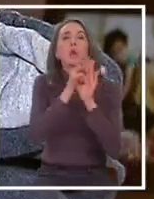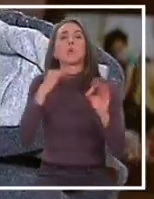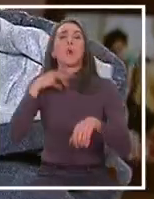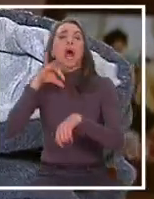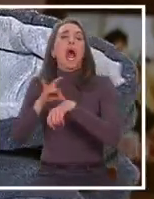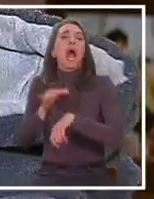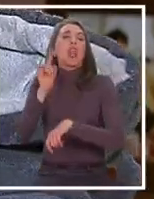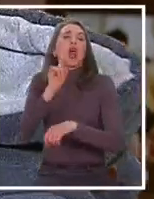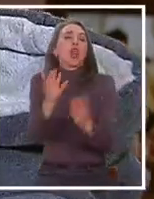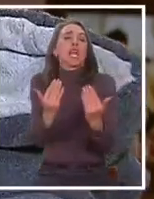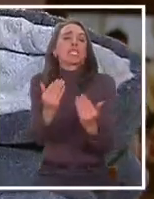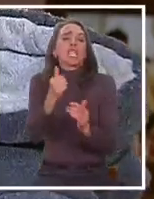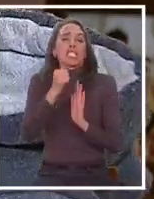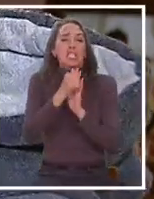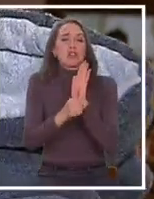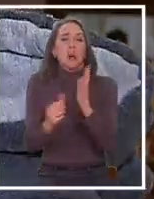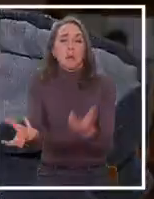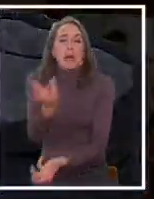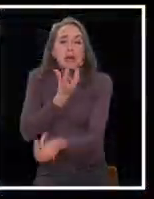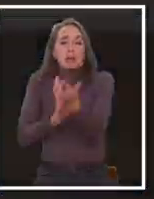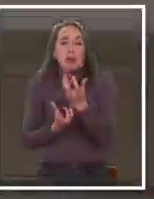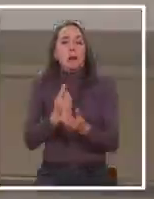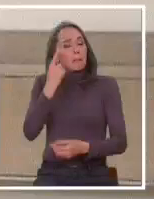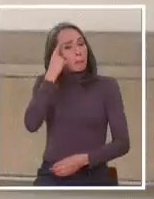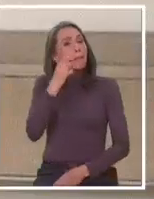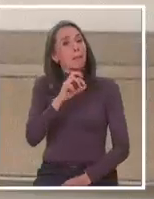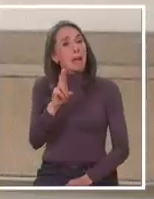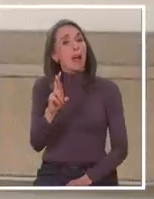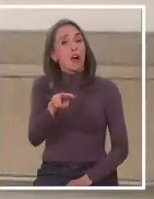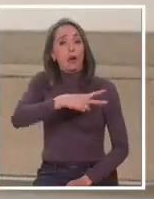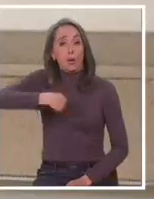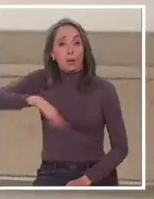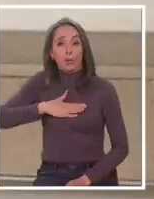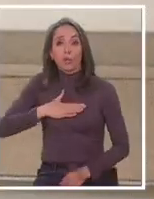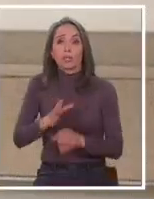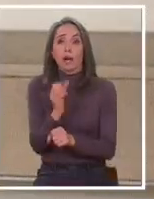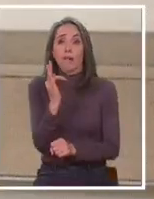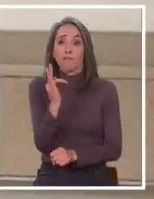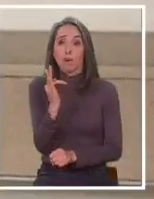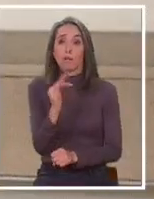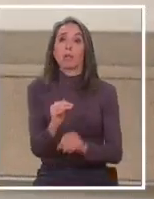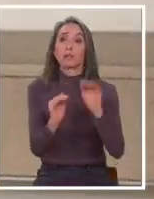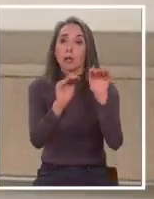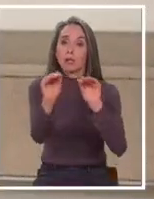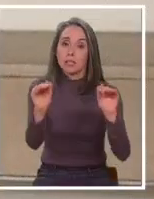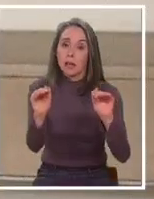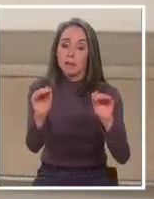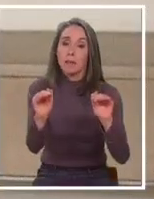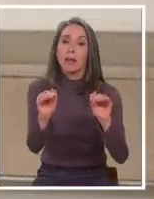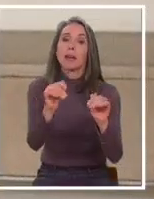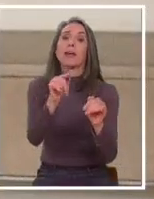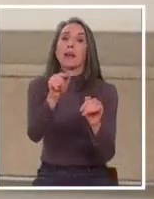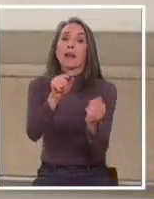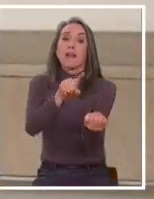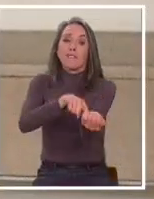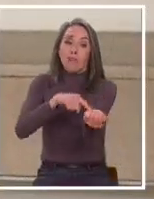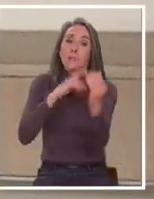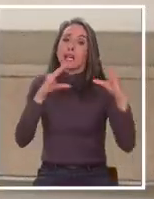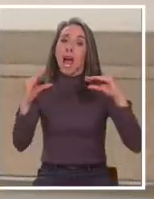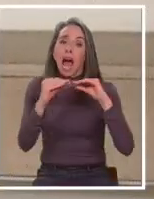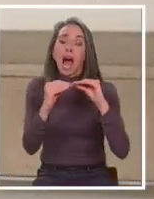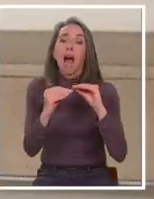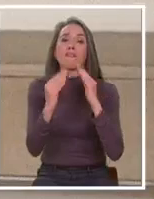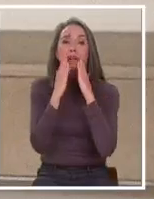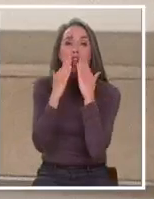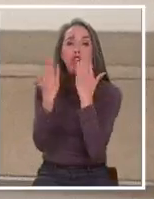pasar, eso es lo peor. Nuestra fundación llama a conversar el tema de la donación y el trasplante.